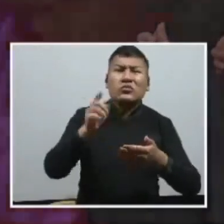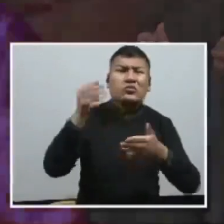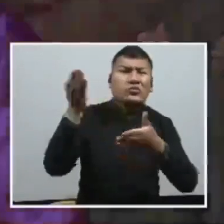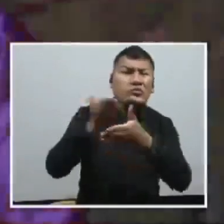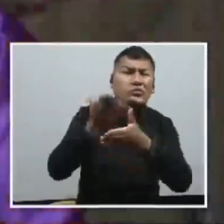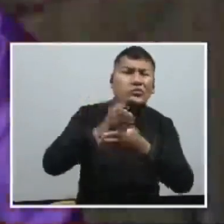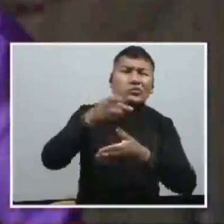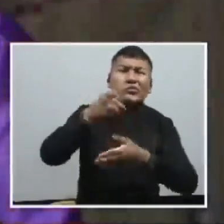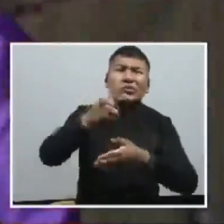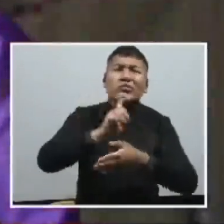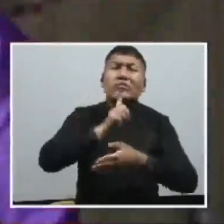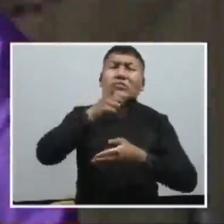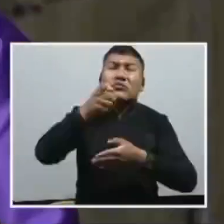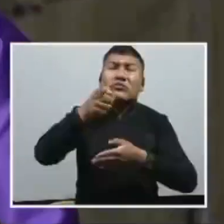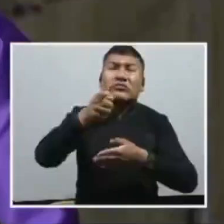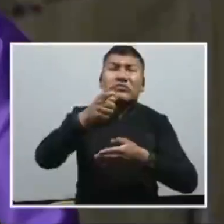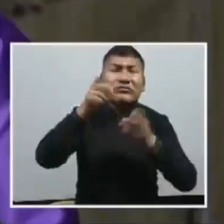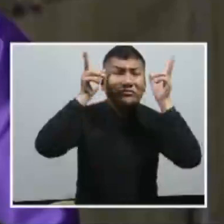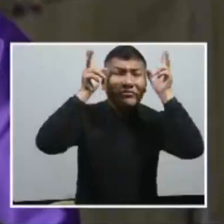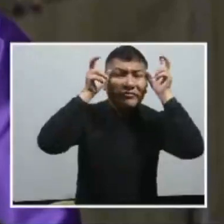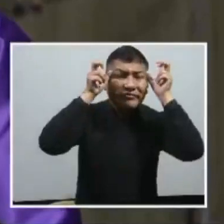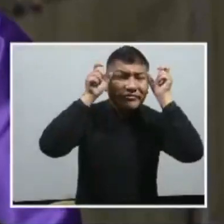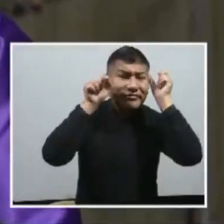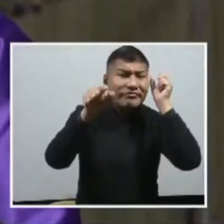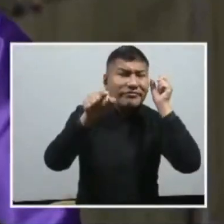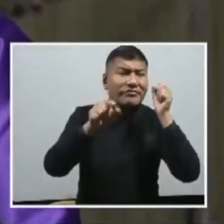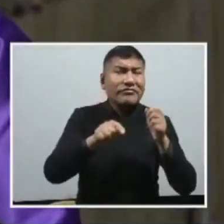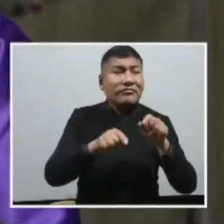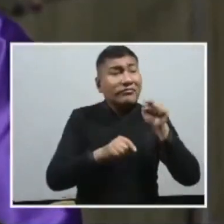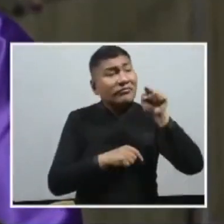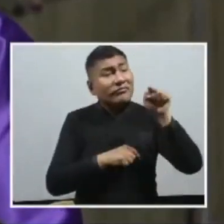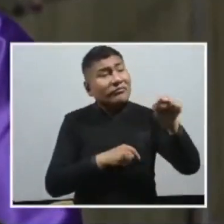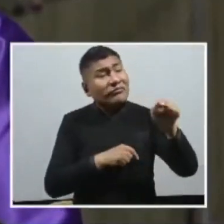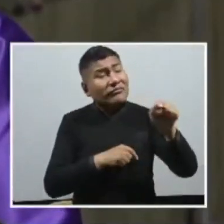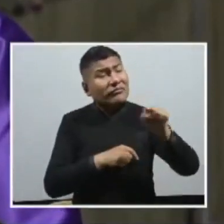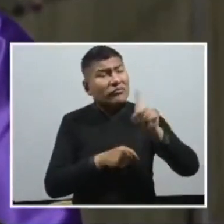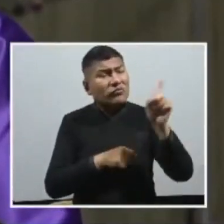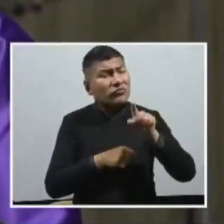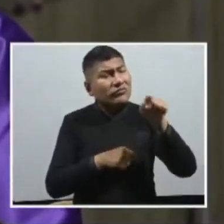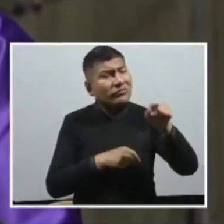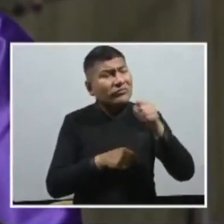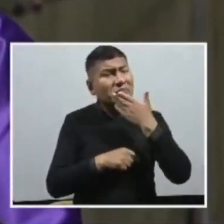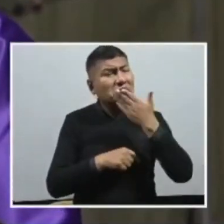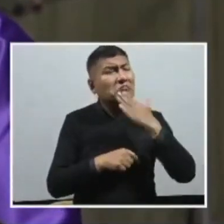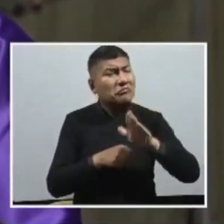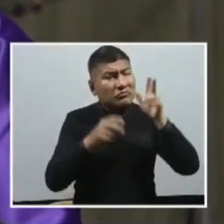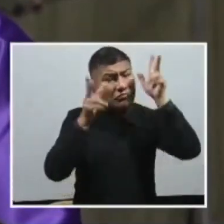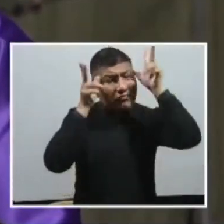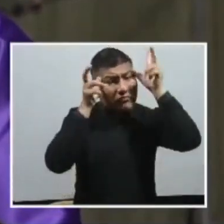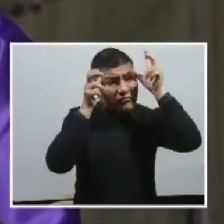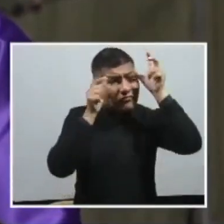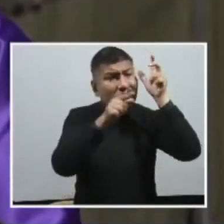es que este debe tener un pacto con el diablo. Este debe haber debido hacer la ouija, ha debido ir donde el yatiri, ¿qué habrá